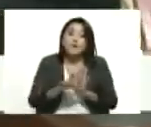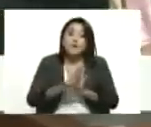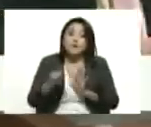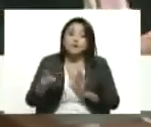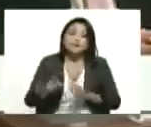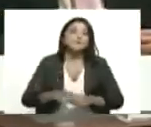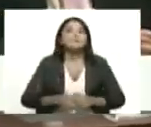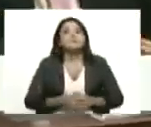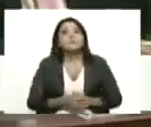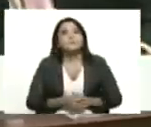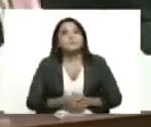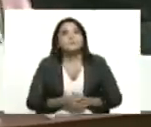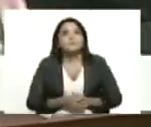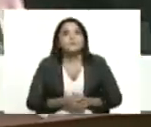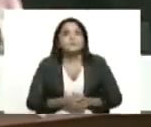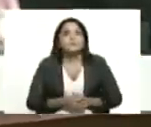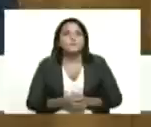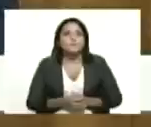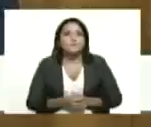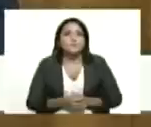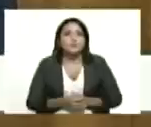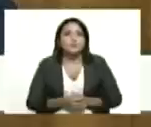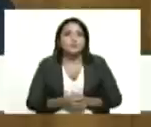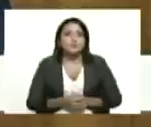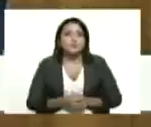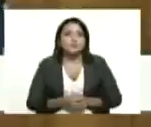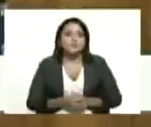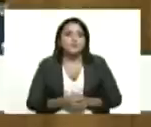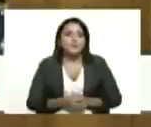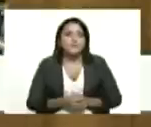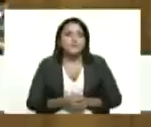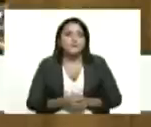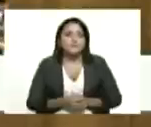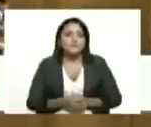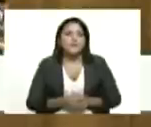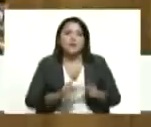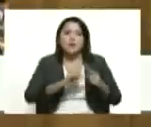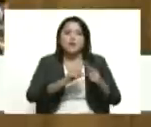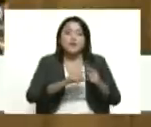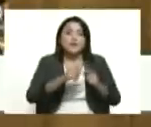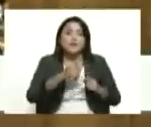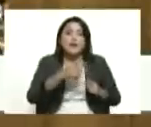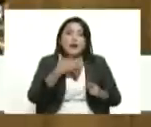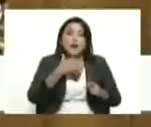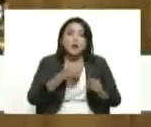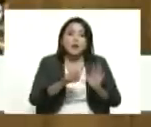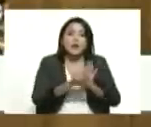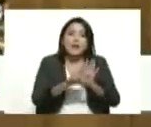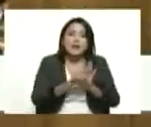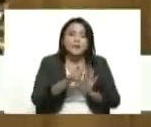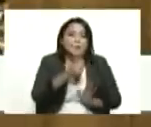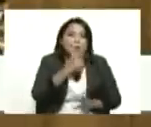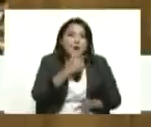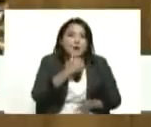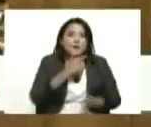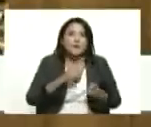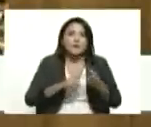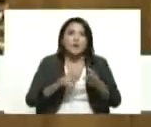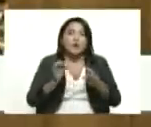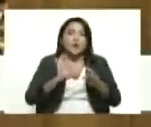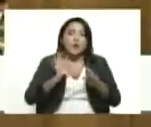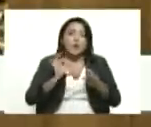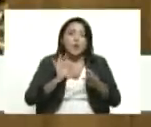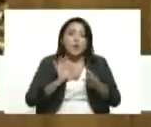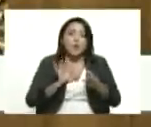Bienes que sean objeto material de actividades ilícitas. Bienes que provengan de la transformación o conversión